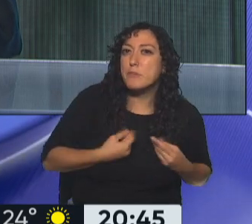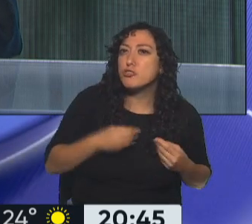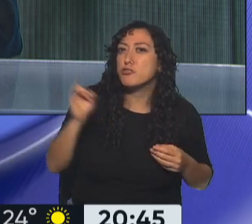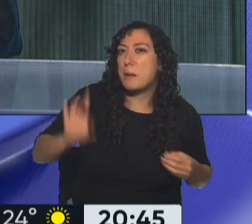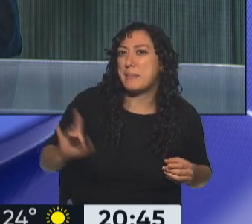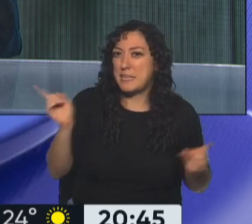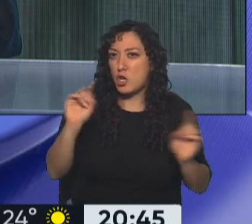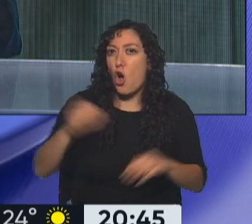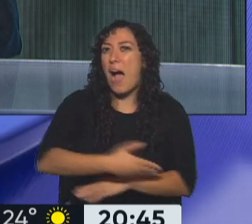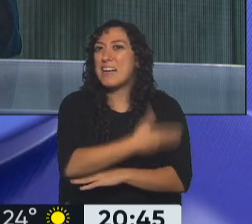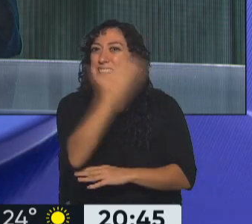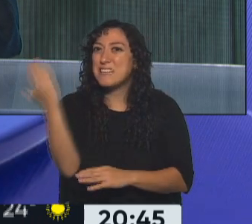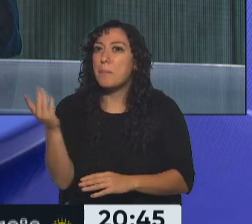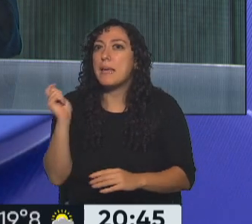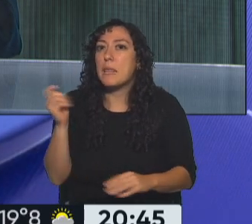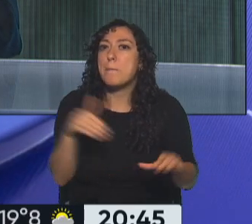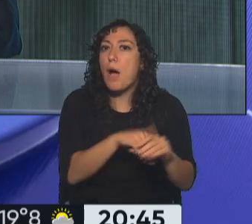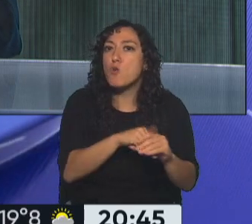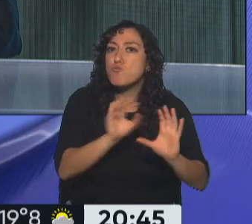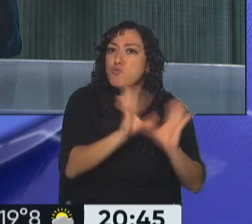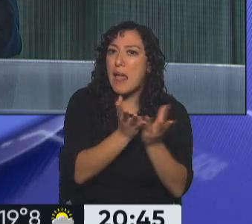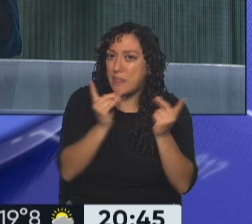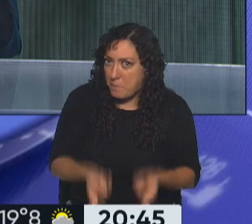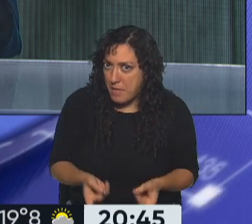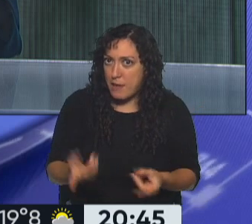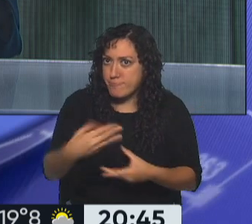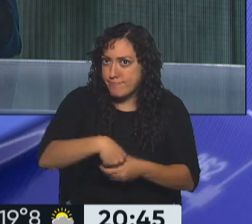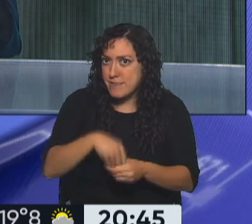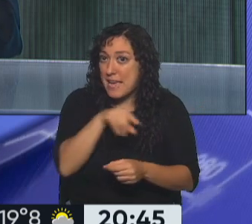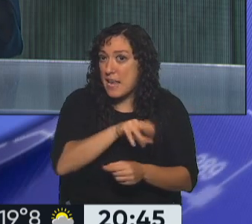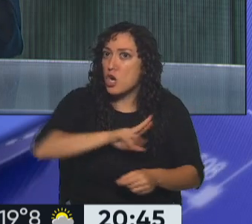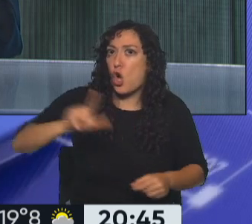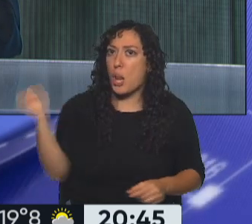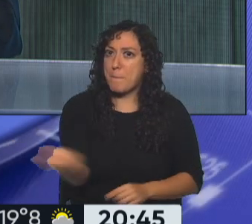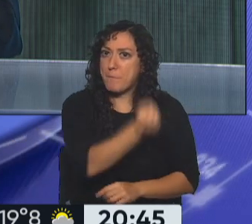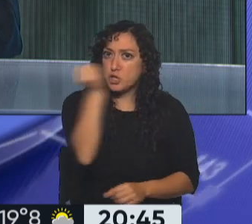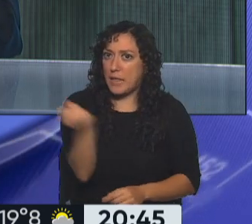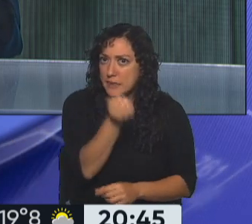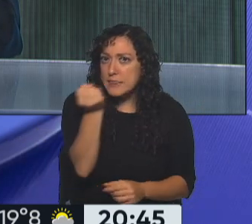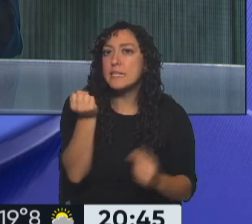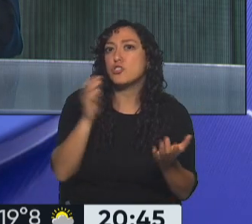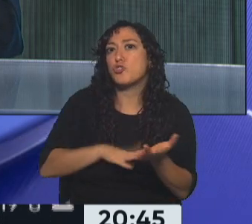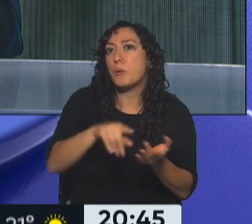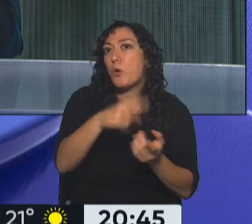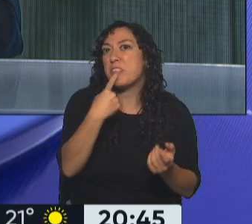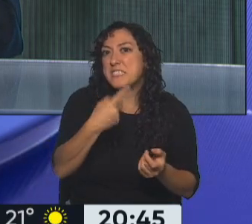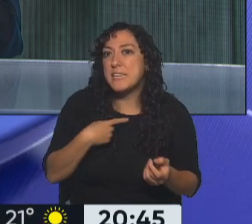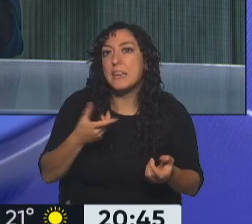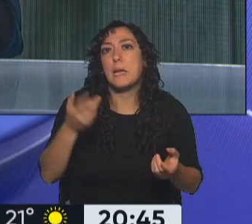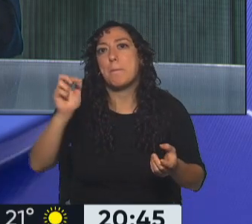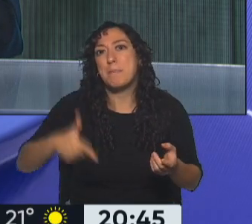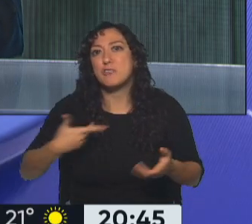la asamblea es también del Banco Mundial, y el Banco Mundial juega un papel muy importante en lo que vos decís, que es el apoyo a los